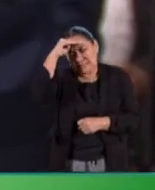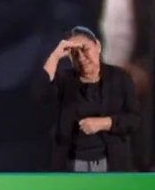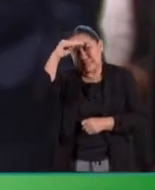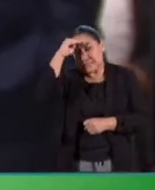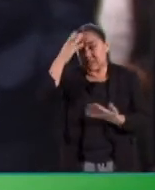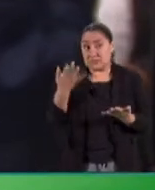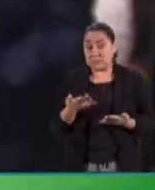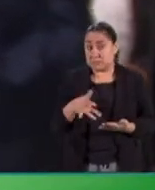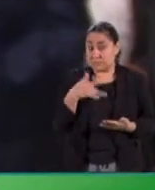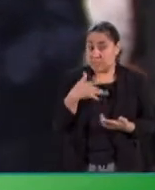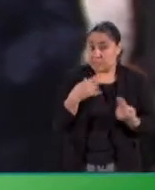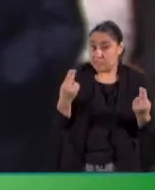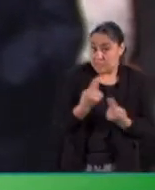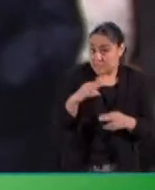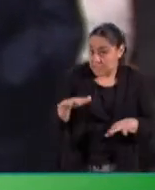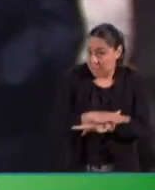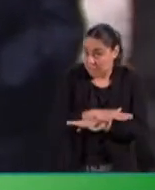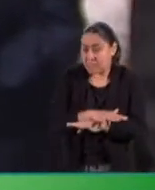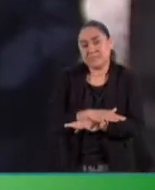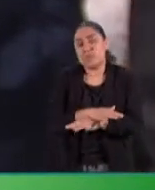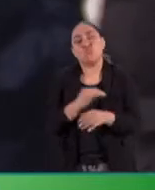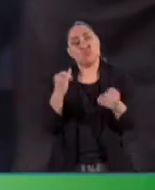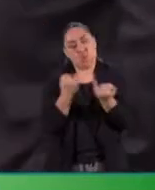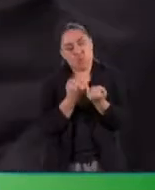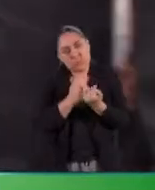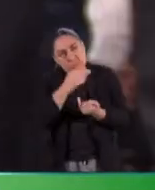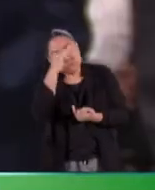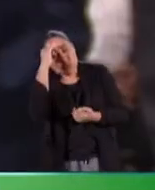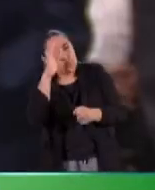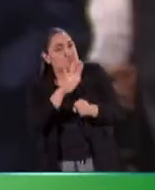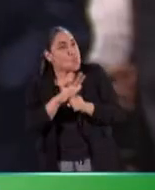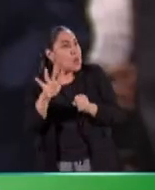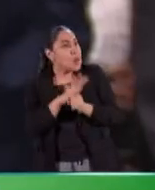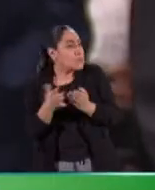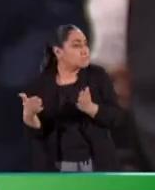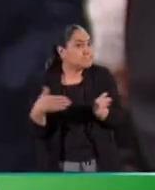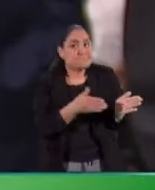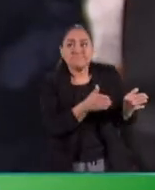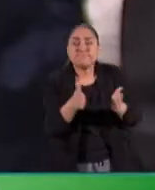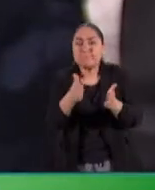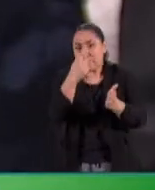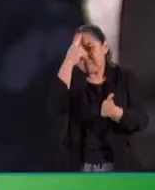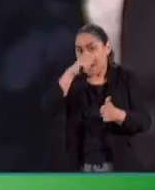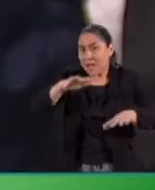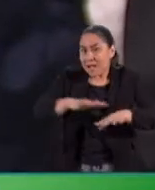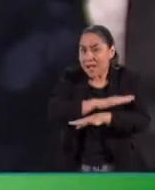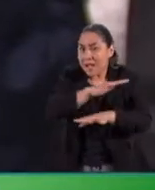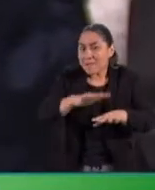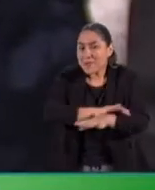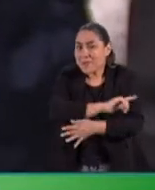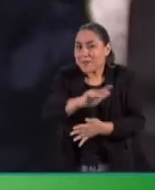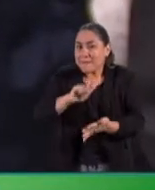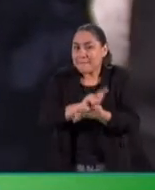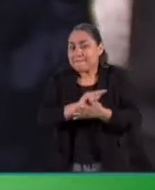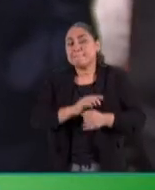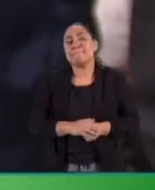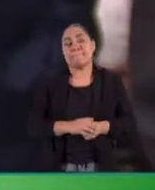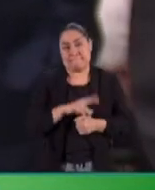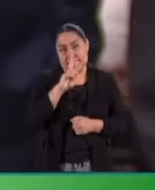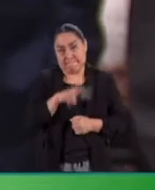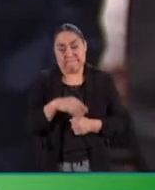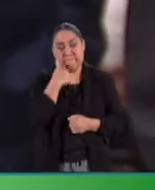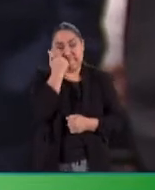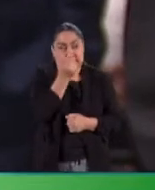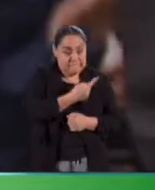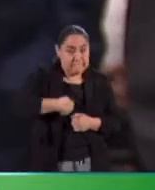sobre si es necesario el cambio sino la dirección que dirigimos ese cambio queremos que todos nuestros esfuerzos